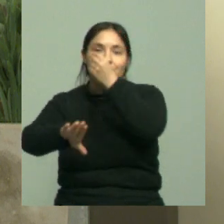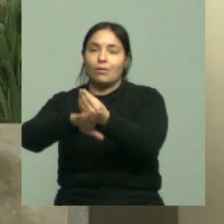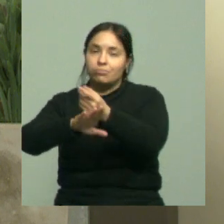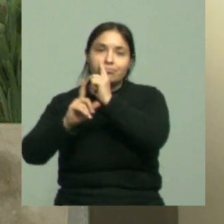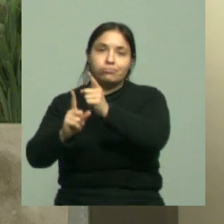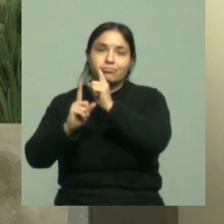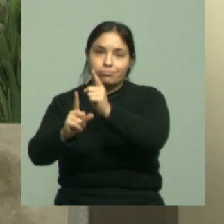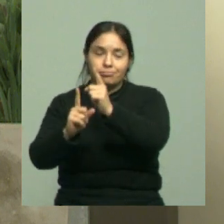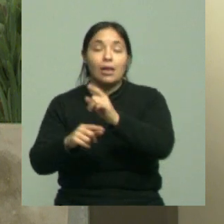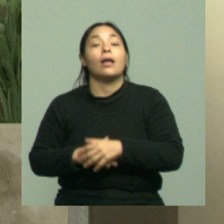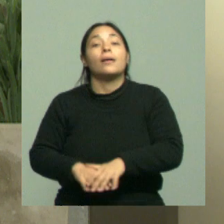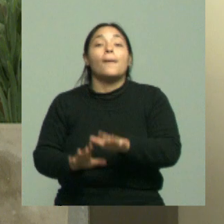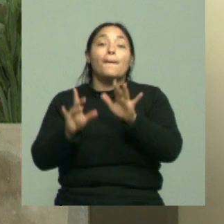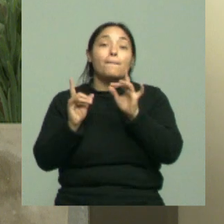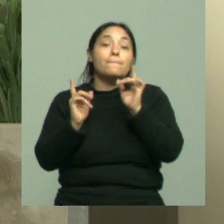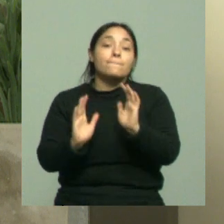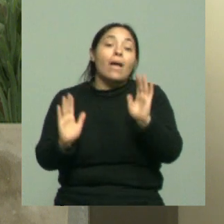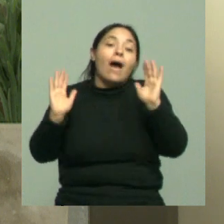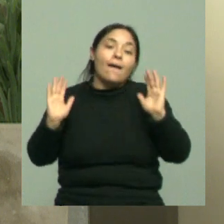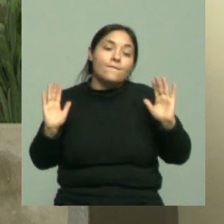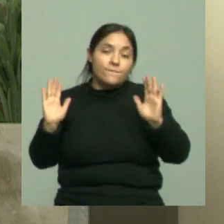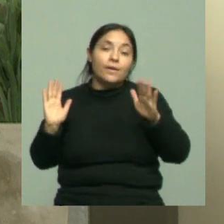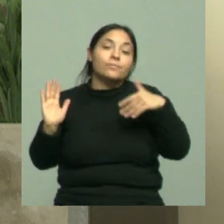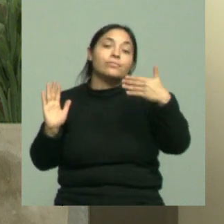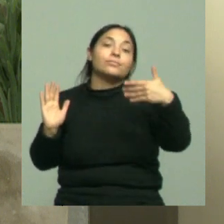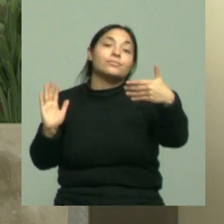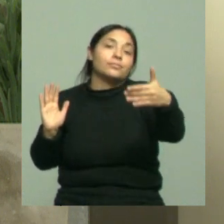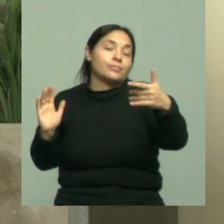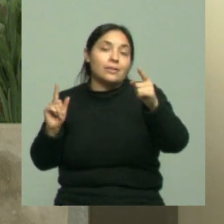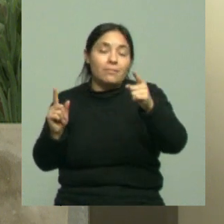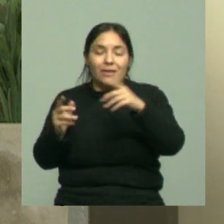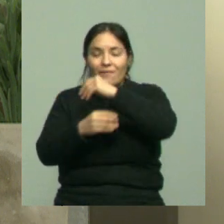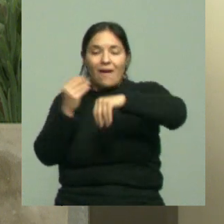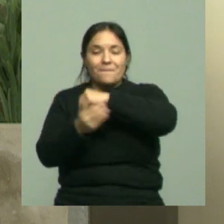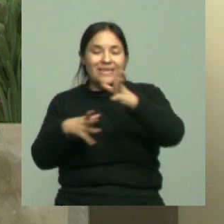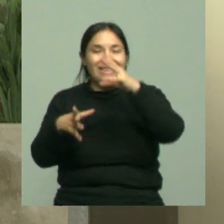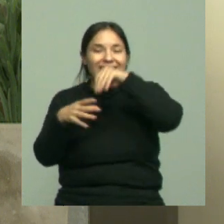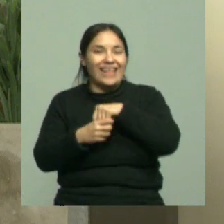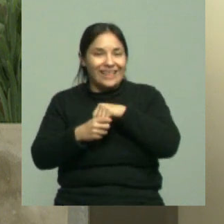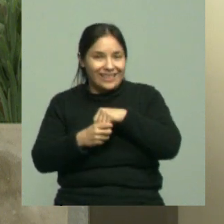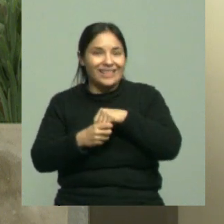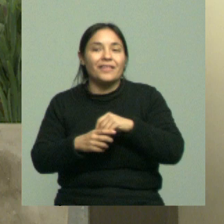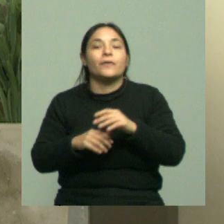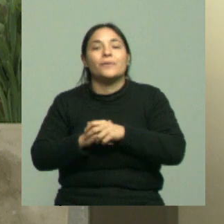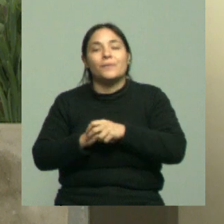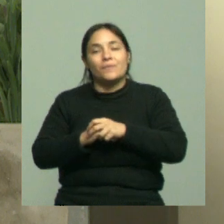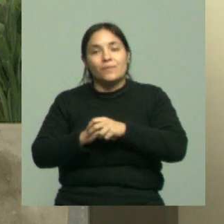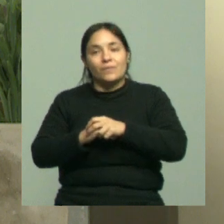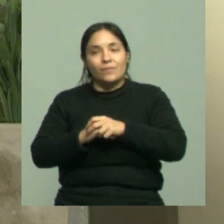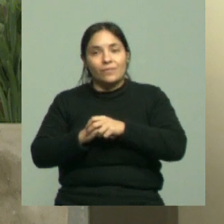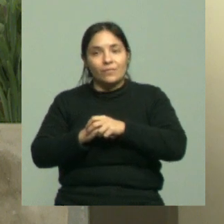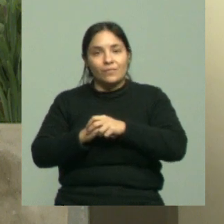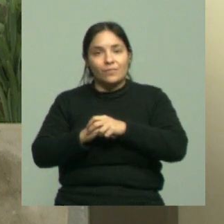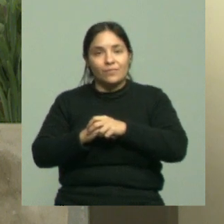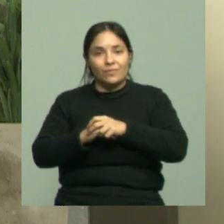de terminar de evaluar cómo esto replica en todo el seno familiar de él y cuál es la realidad que se le da en el sentido de que son muchos